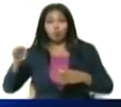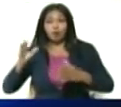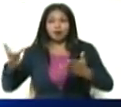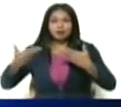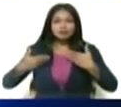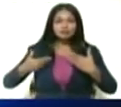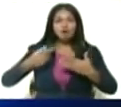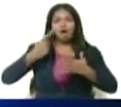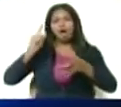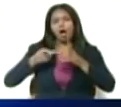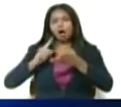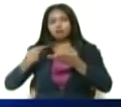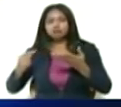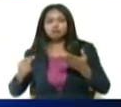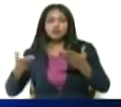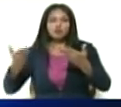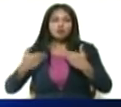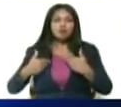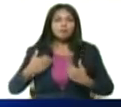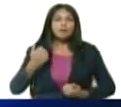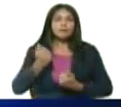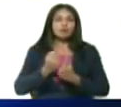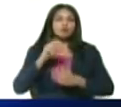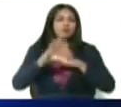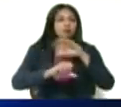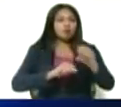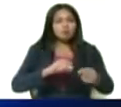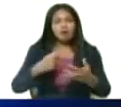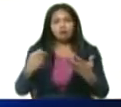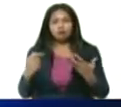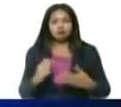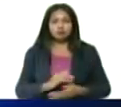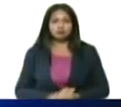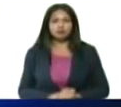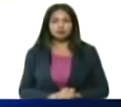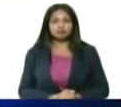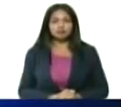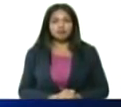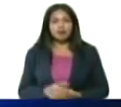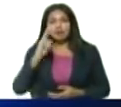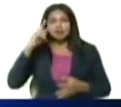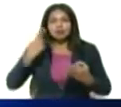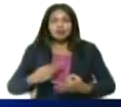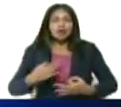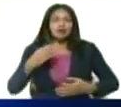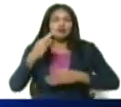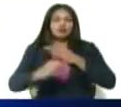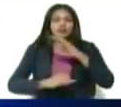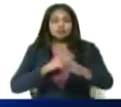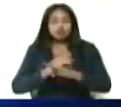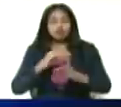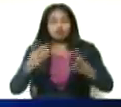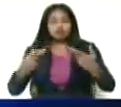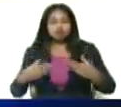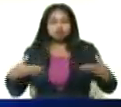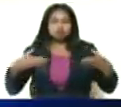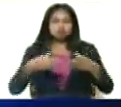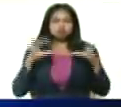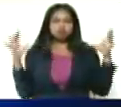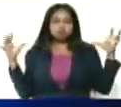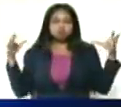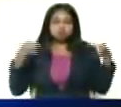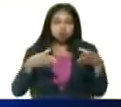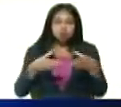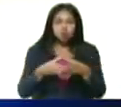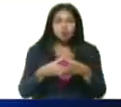algunos recursos para la compra de insumos. Es decir, la verdadera cooperación internacional. Nos reunimos con todo el sistema de Naciones Unidas